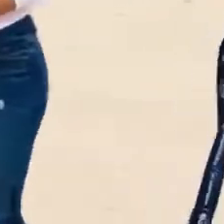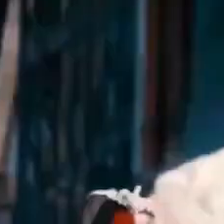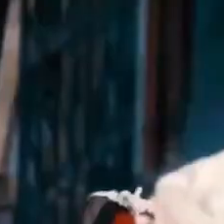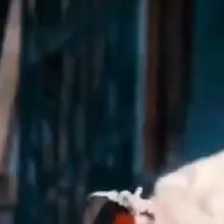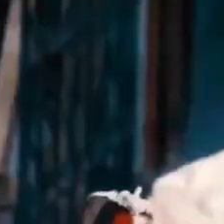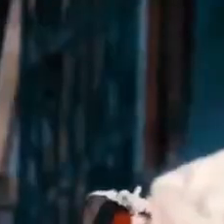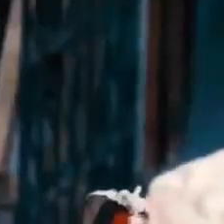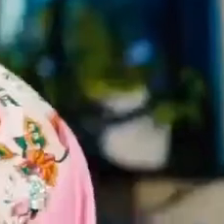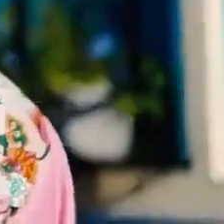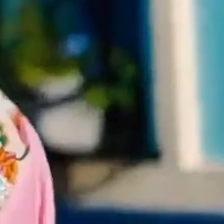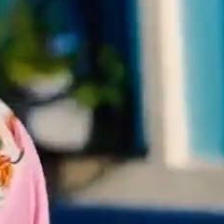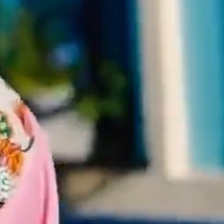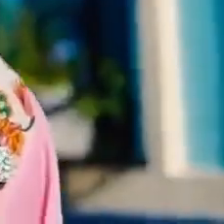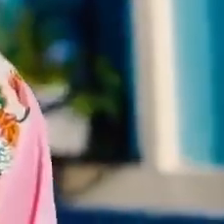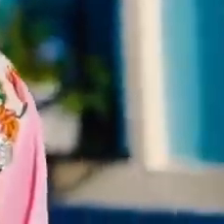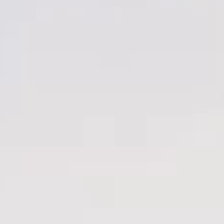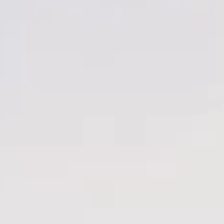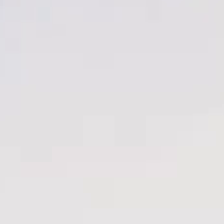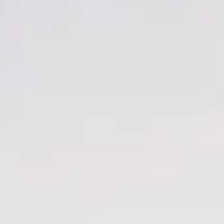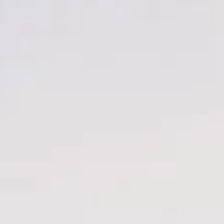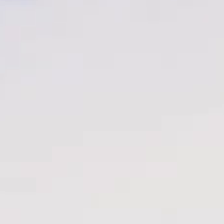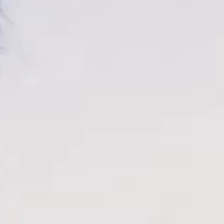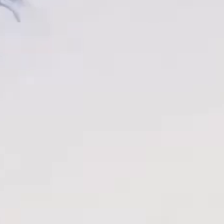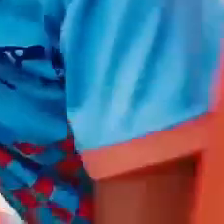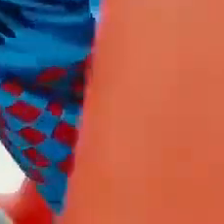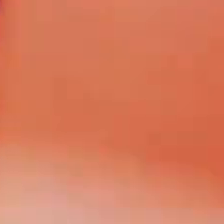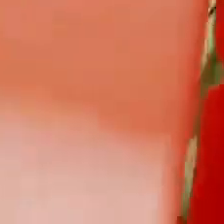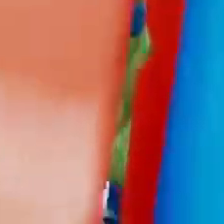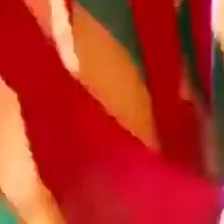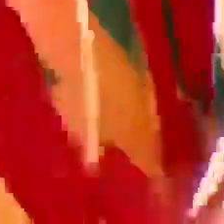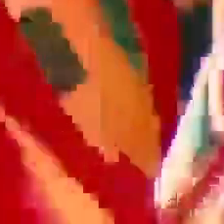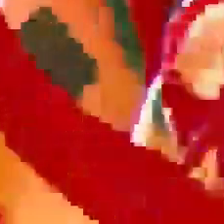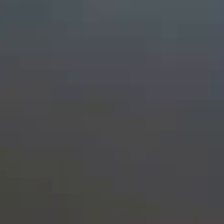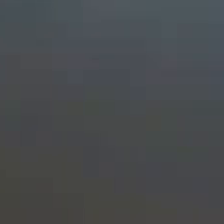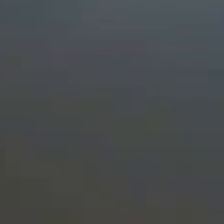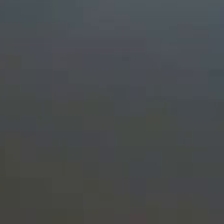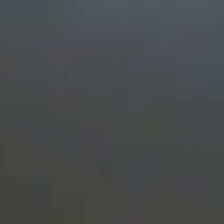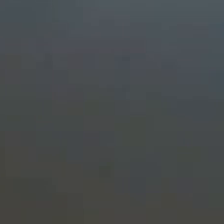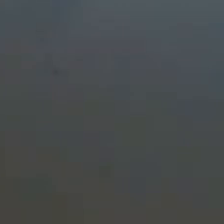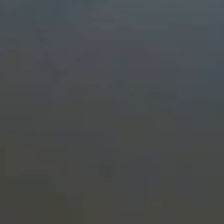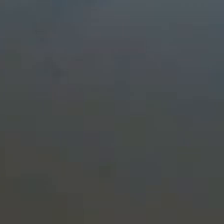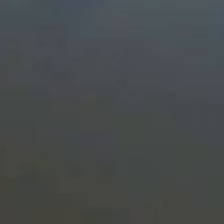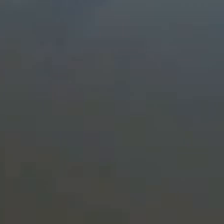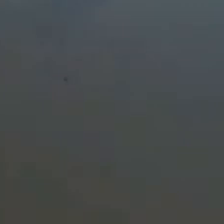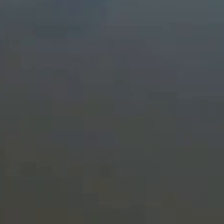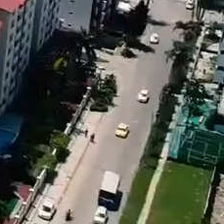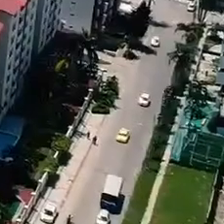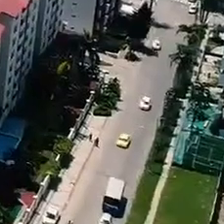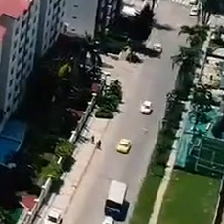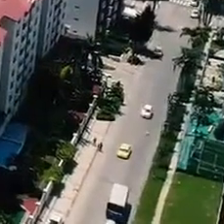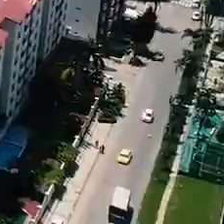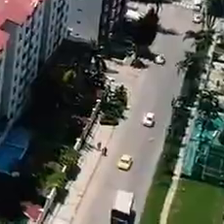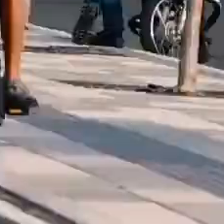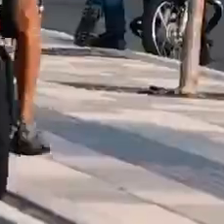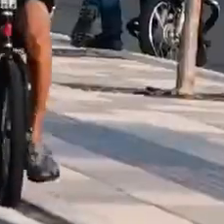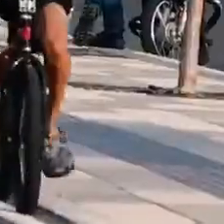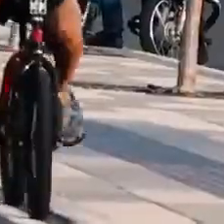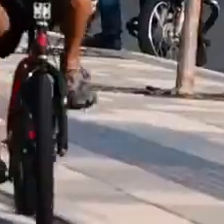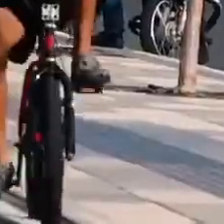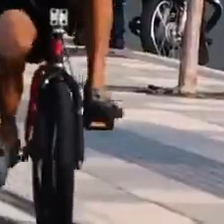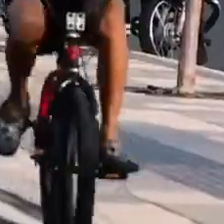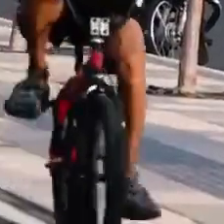eso, nos permitirá sentirnos muy orgullosos de ser barranquilleros. Si bien Barranquilla ha venido